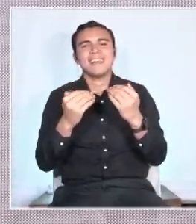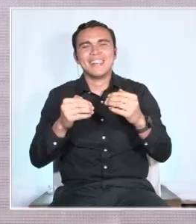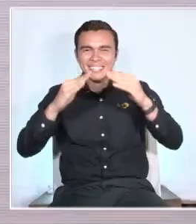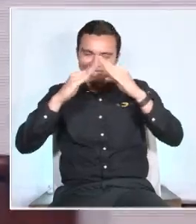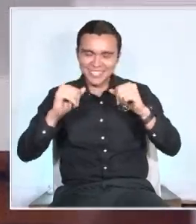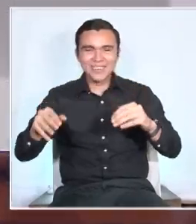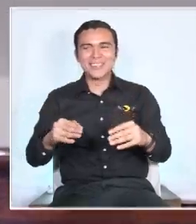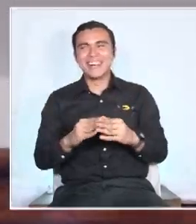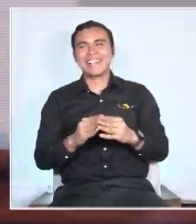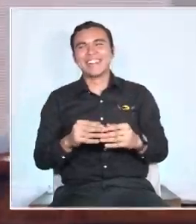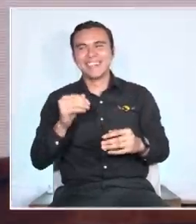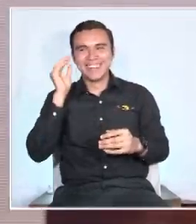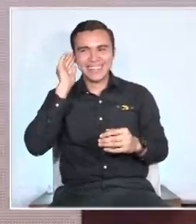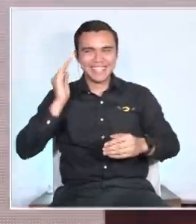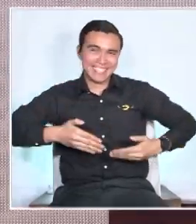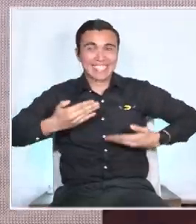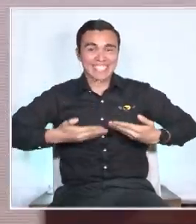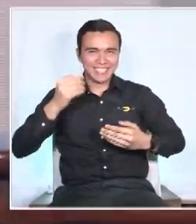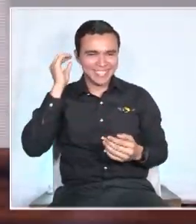el techo, aleluya.